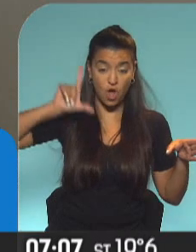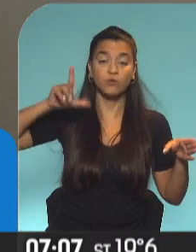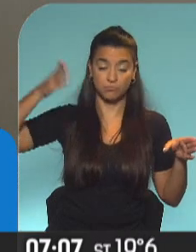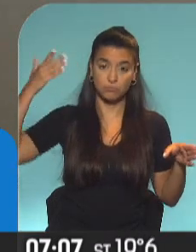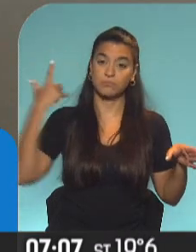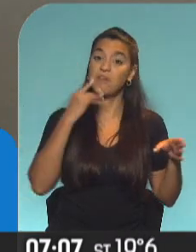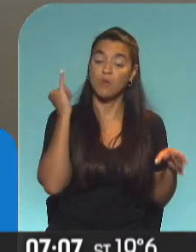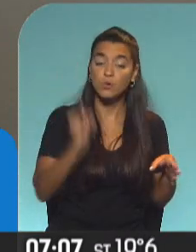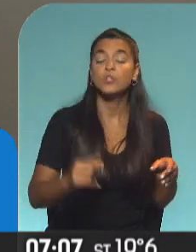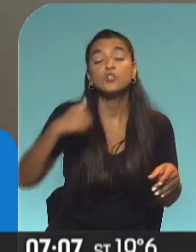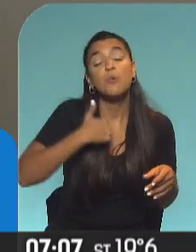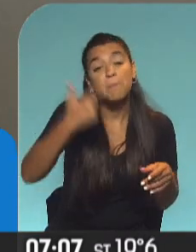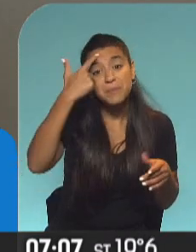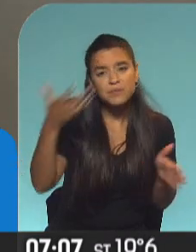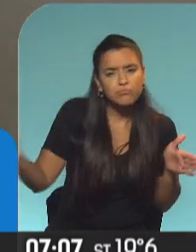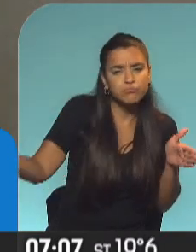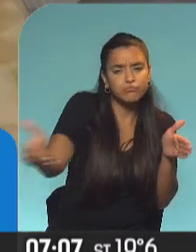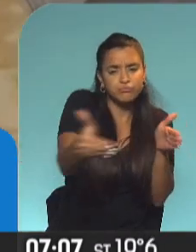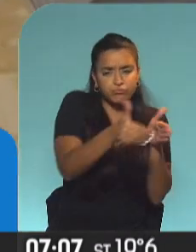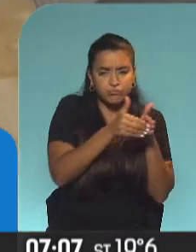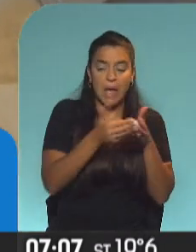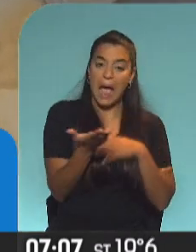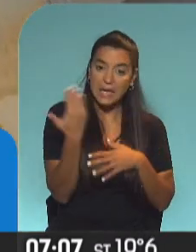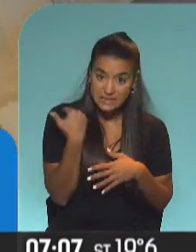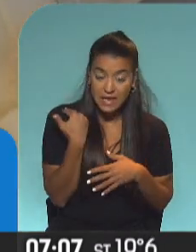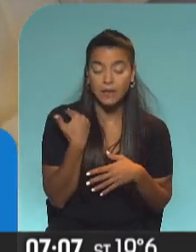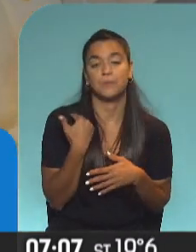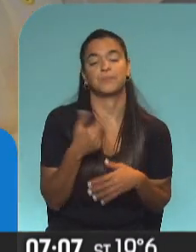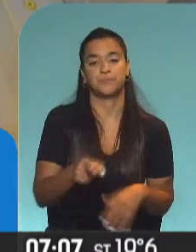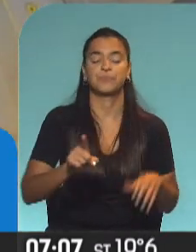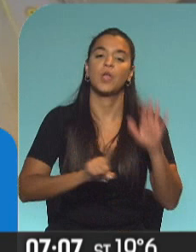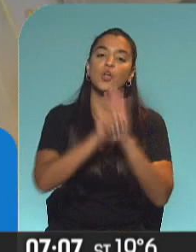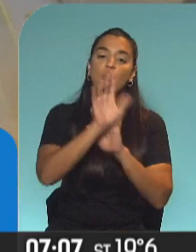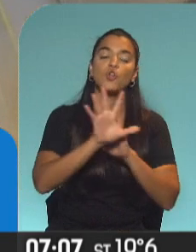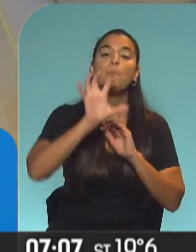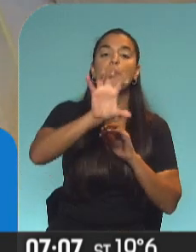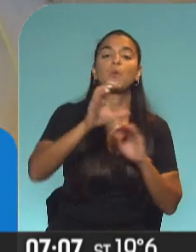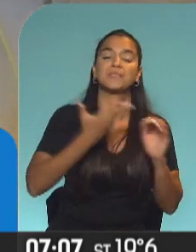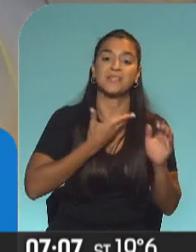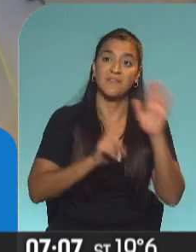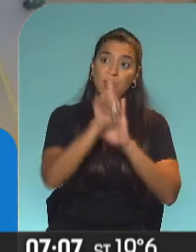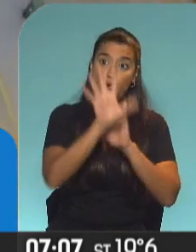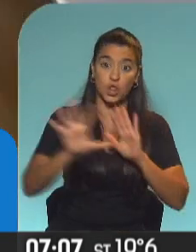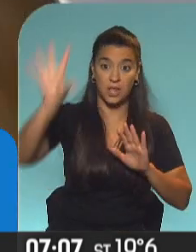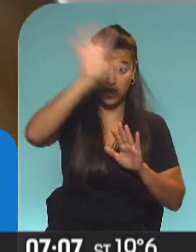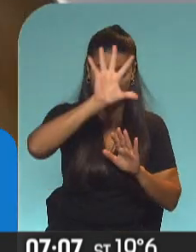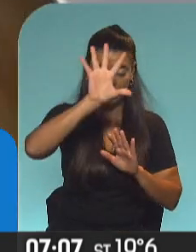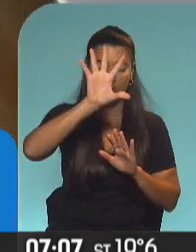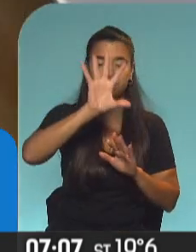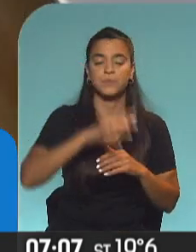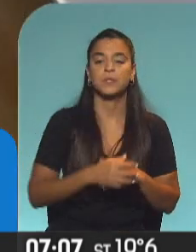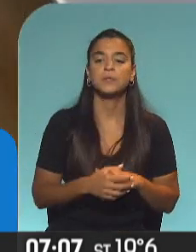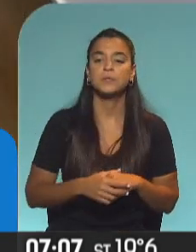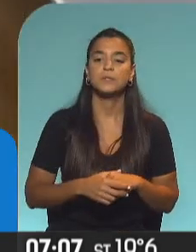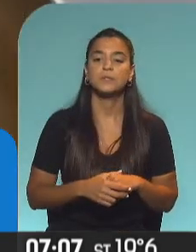lo que se ha colectado en el día de ayer, en el norte de la provincia de Santa Fe sobre todo,